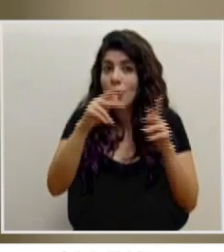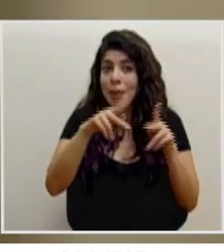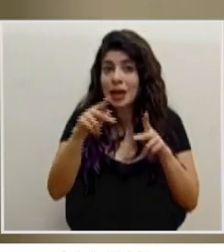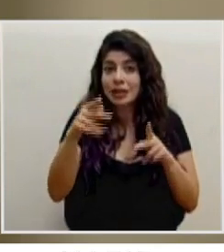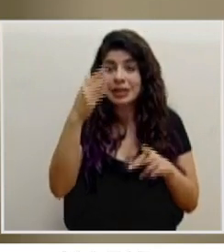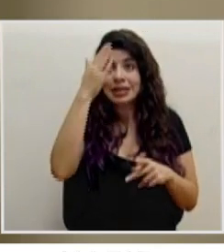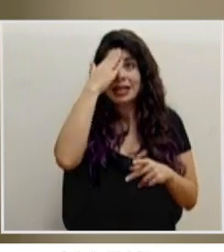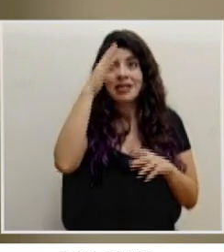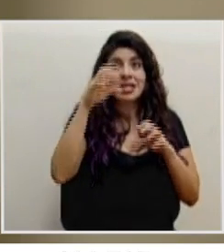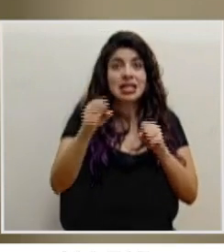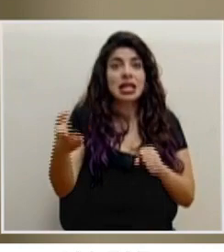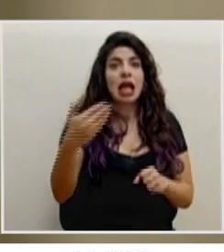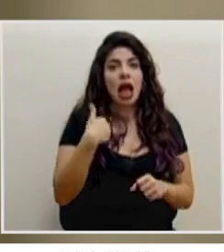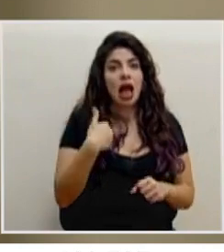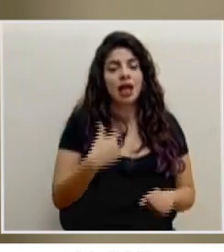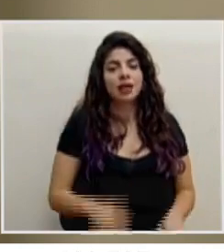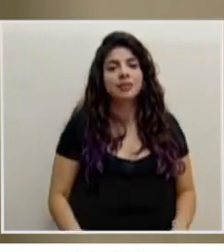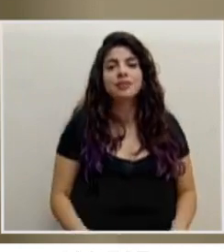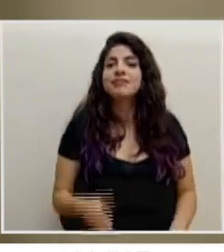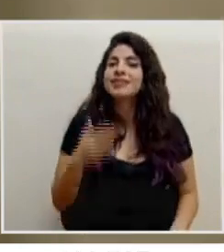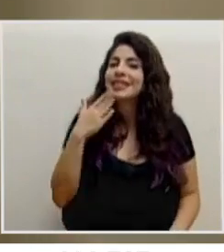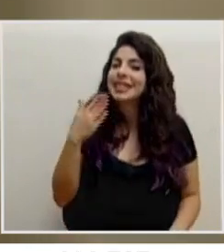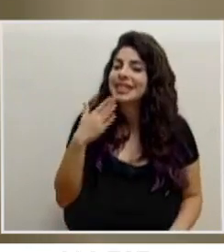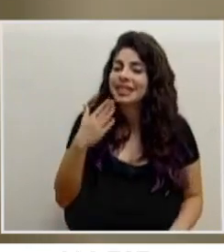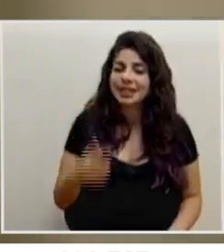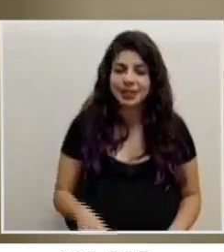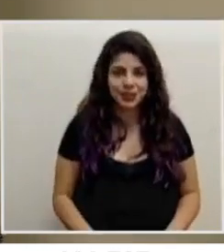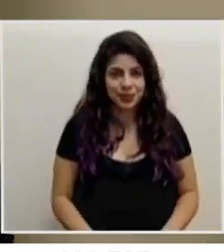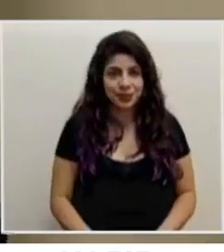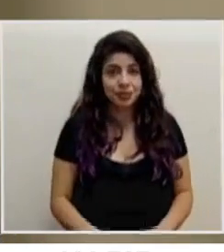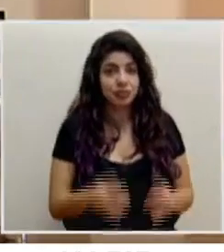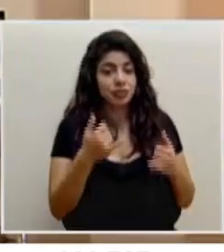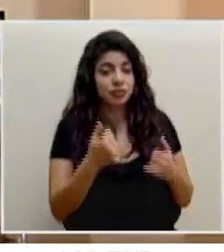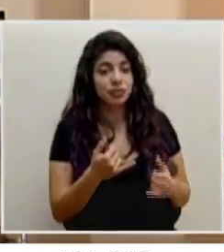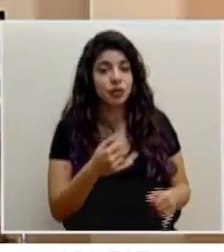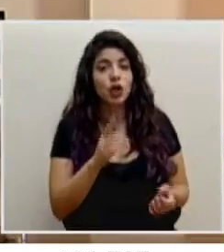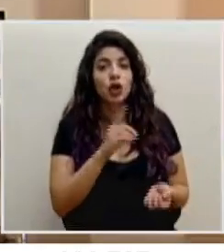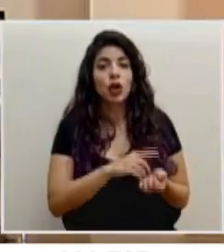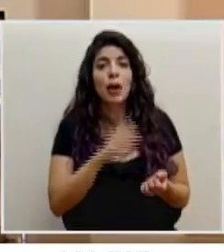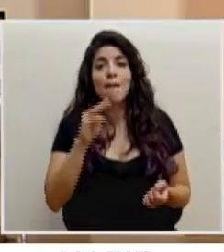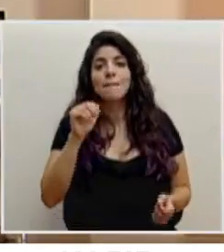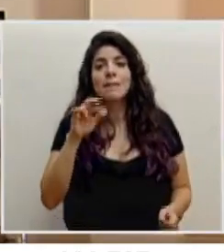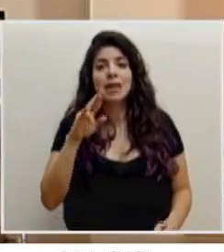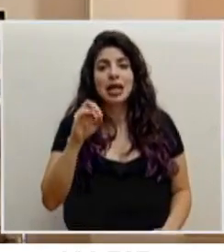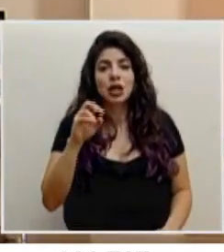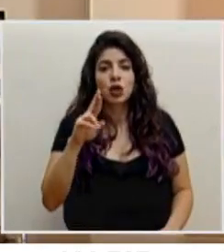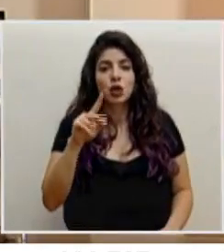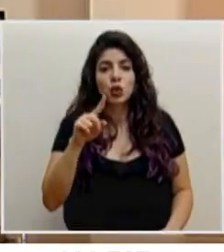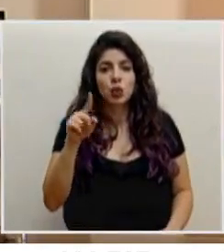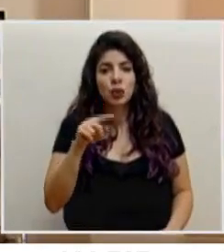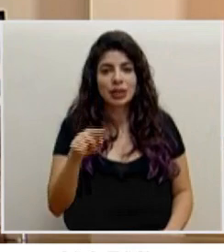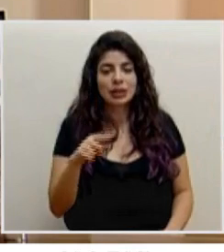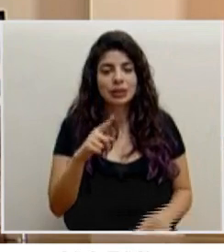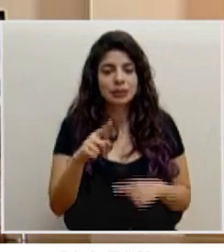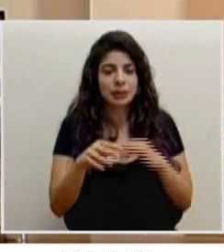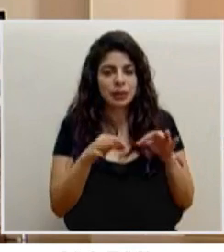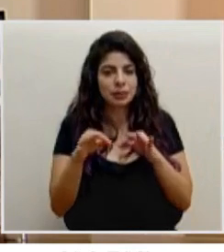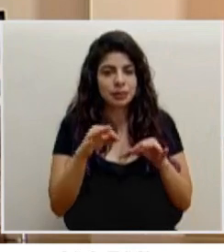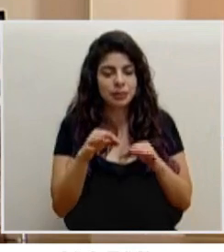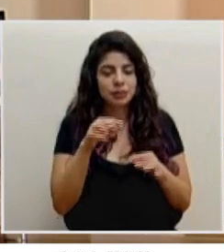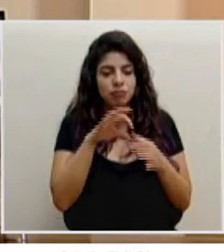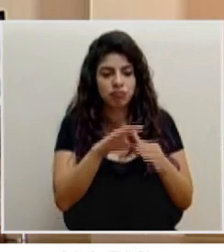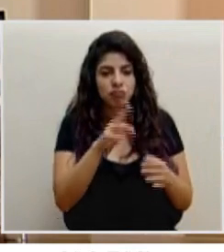estas citas programadas. Muchas gracias. Escuchamos al doctor Mario Ruiz que va a precisar la